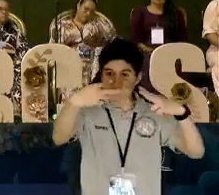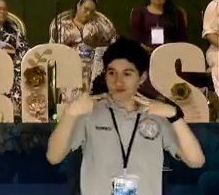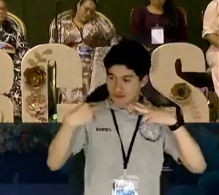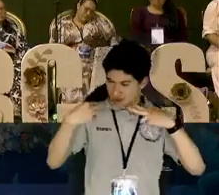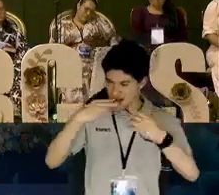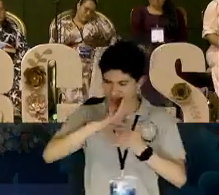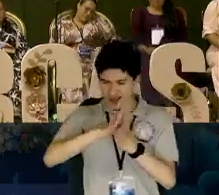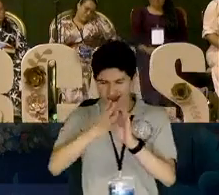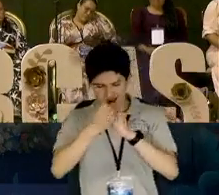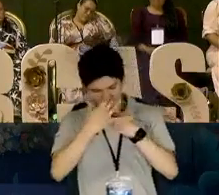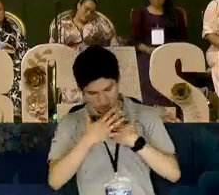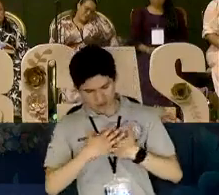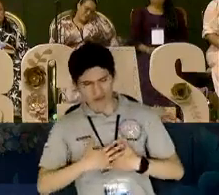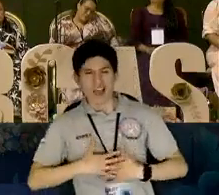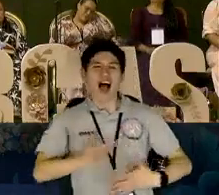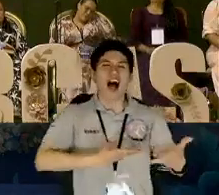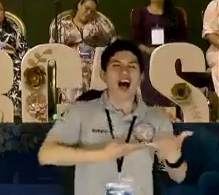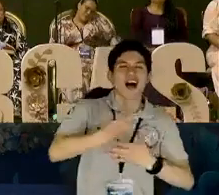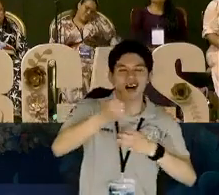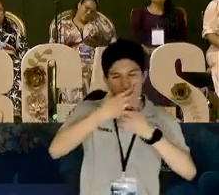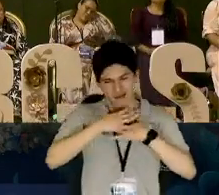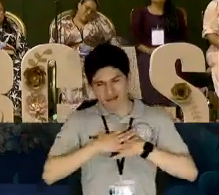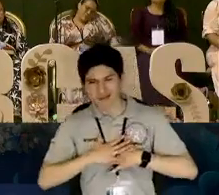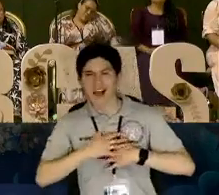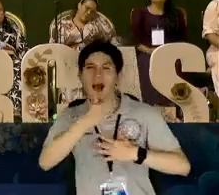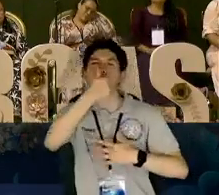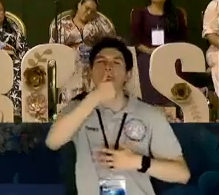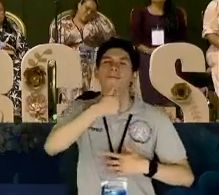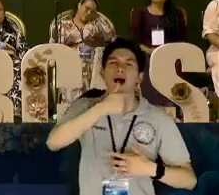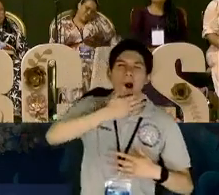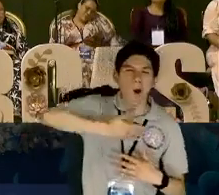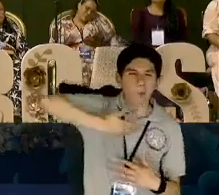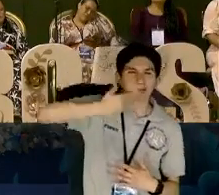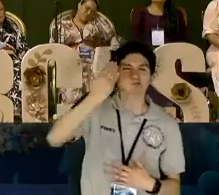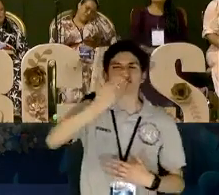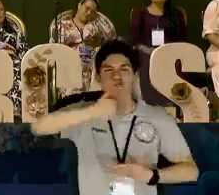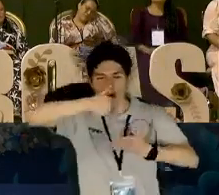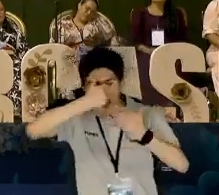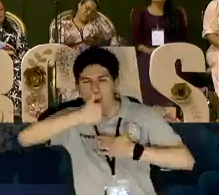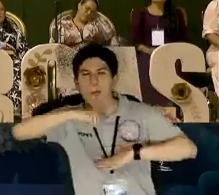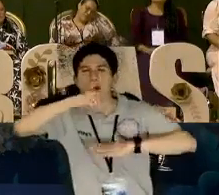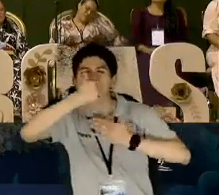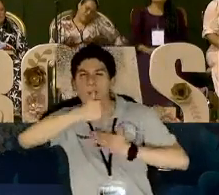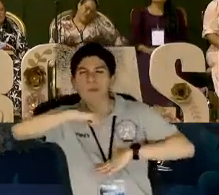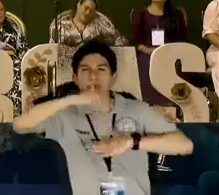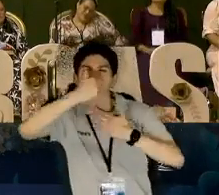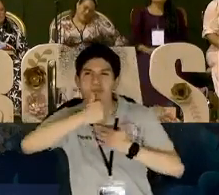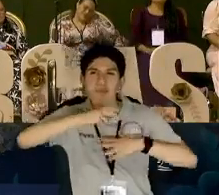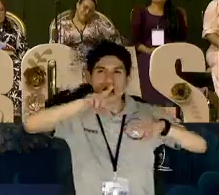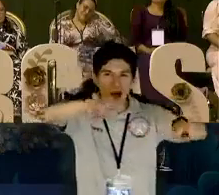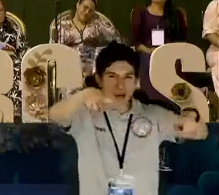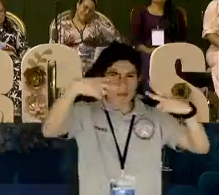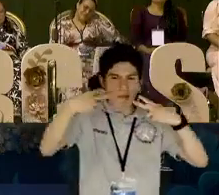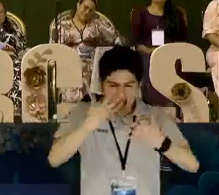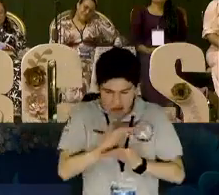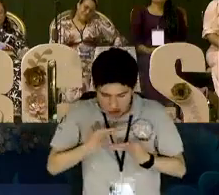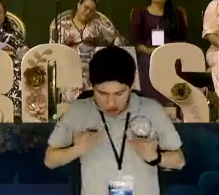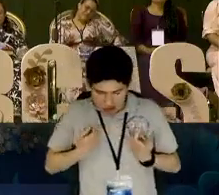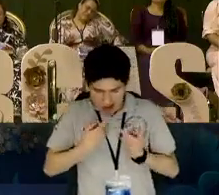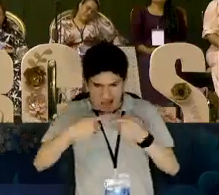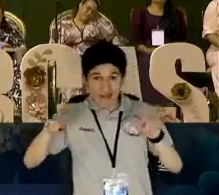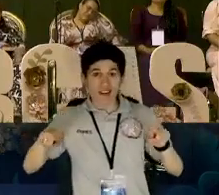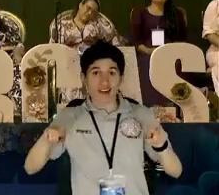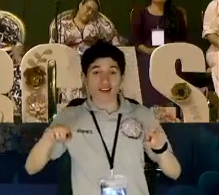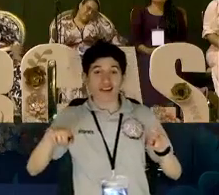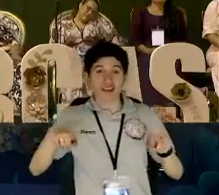amor, la paciencia, la bondad, la benignidad. Cuando pueden ver algo diferente en nosotros, y aunque somos